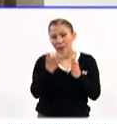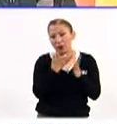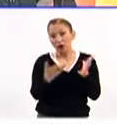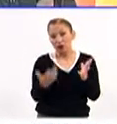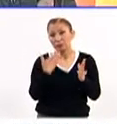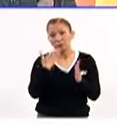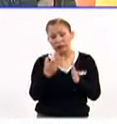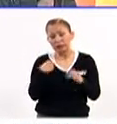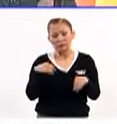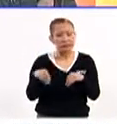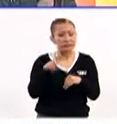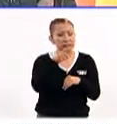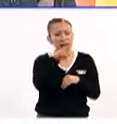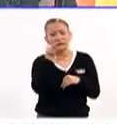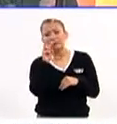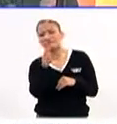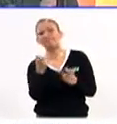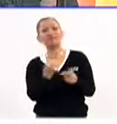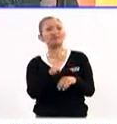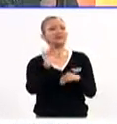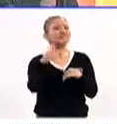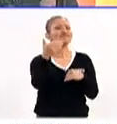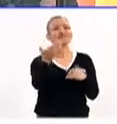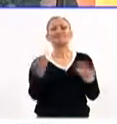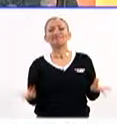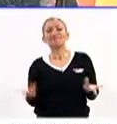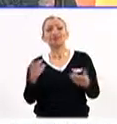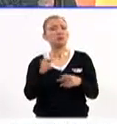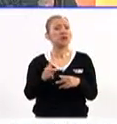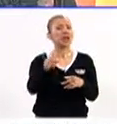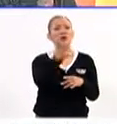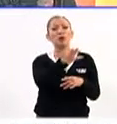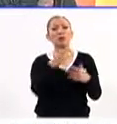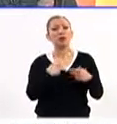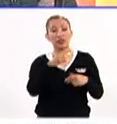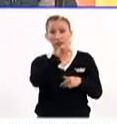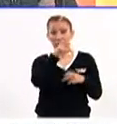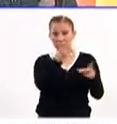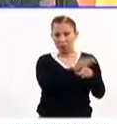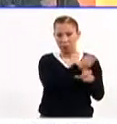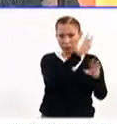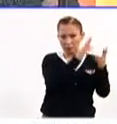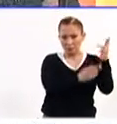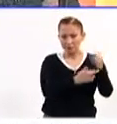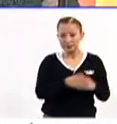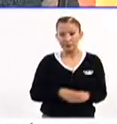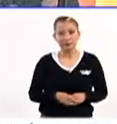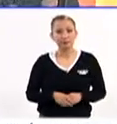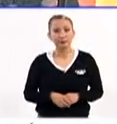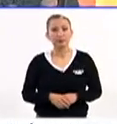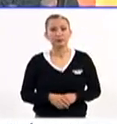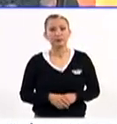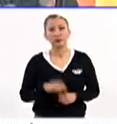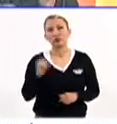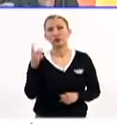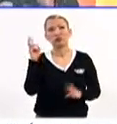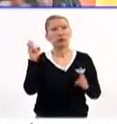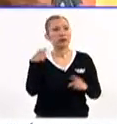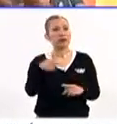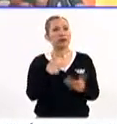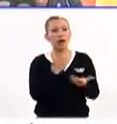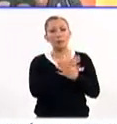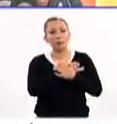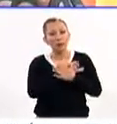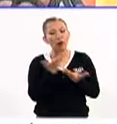asimiló muy bien toda esta preocupación por el pueblo después de la revolución. Otro tema es